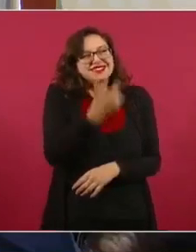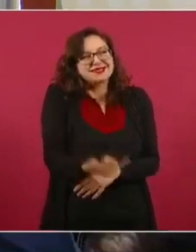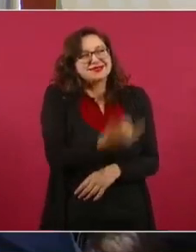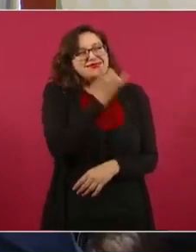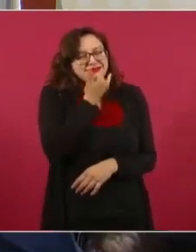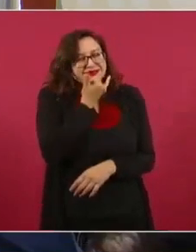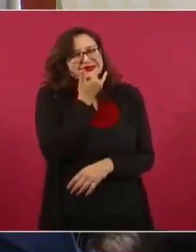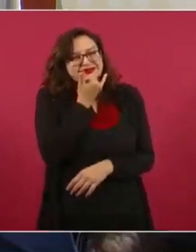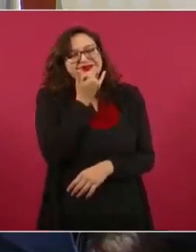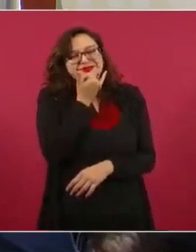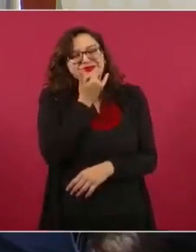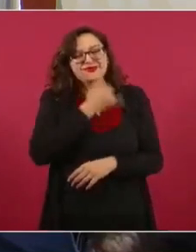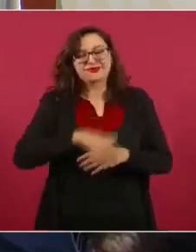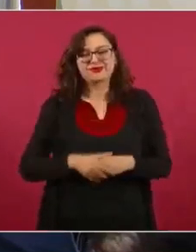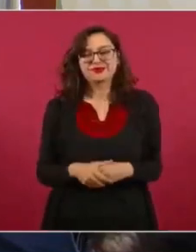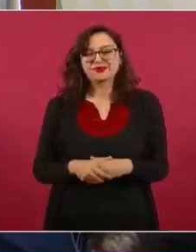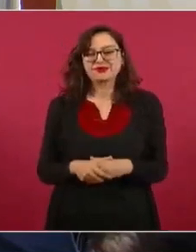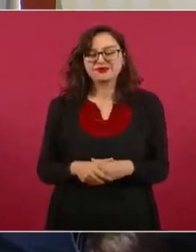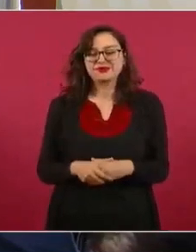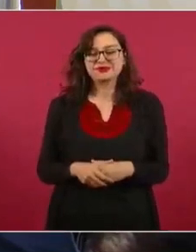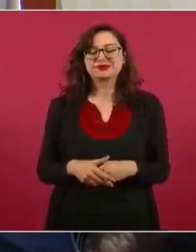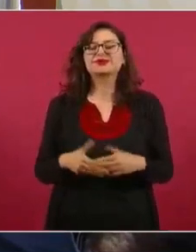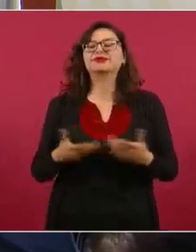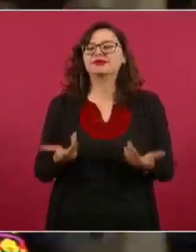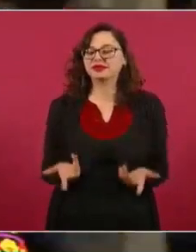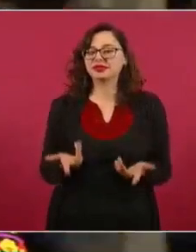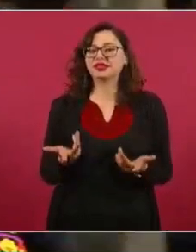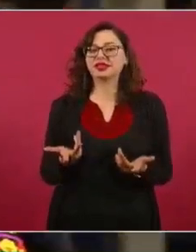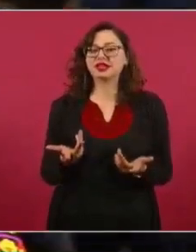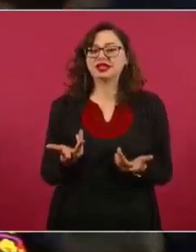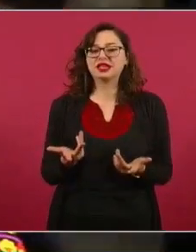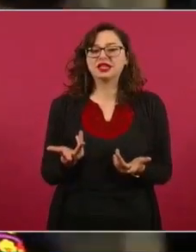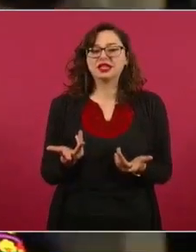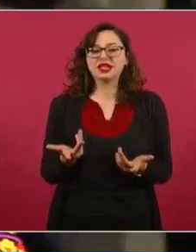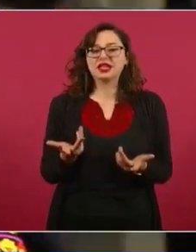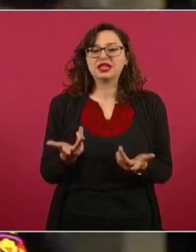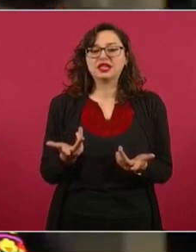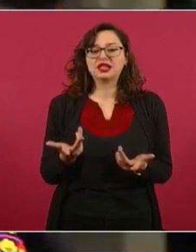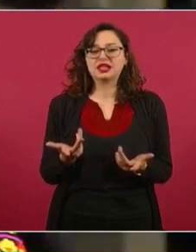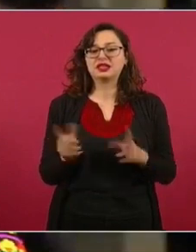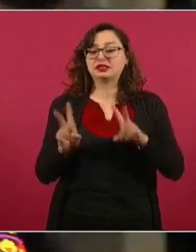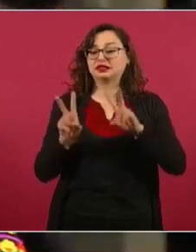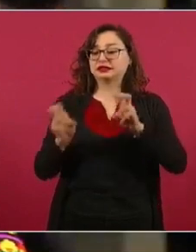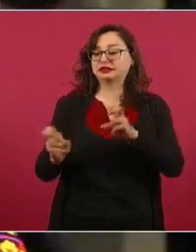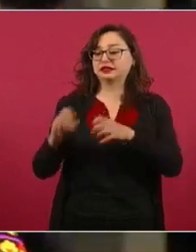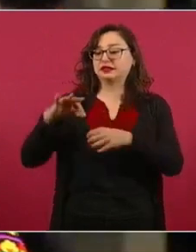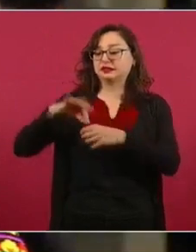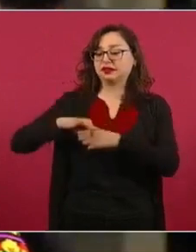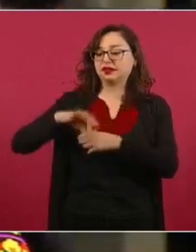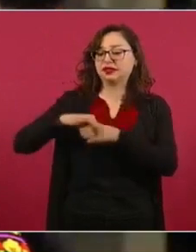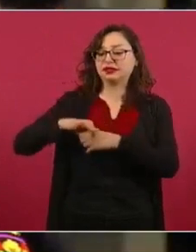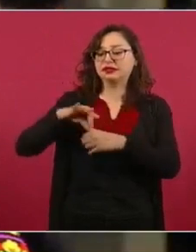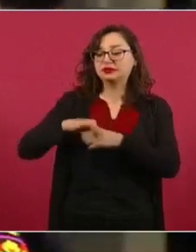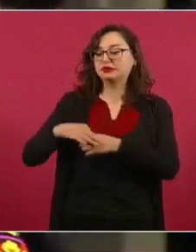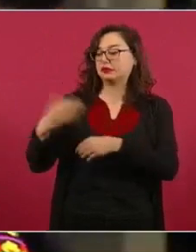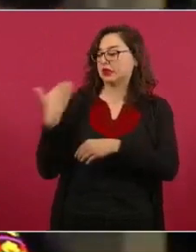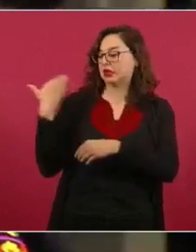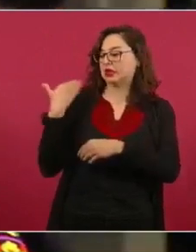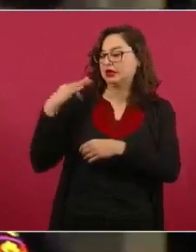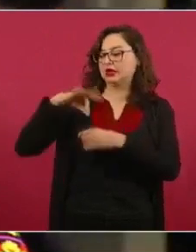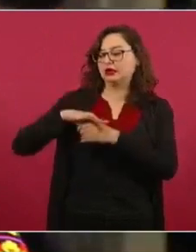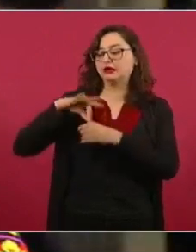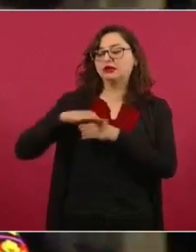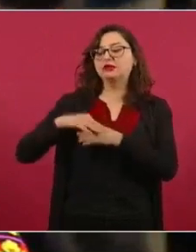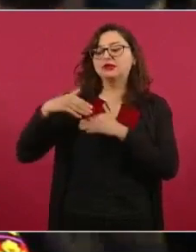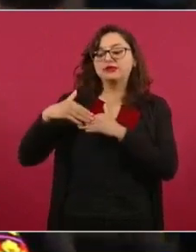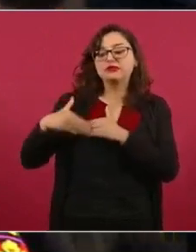Respecto a esto, después de las elecciones, ¿cuál opinión cree usted, bueno, qué opina,